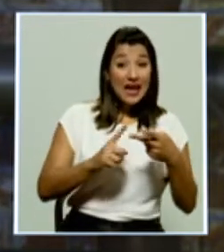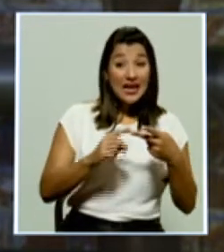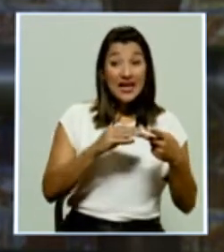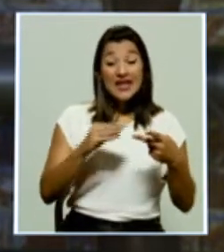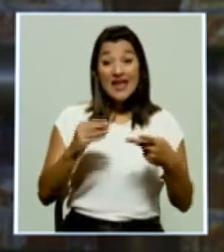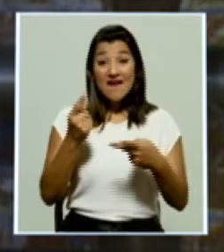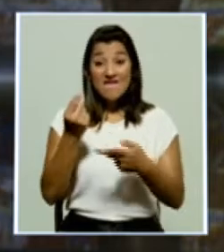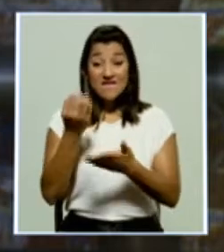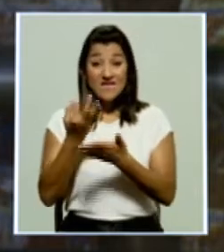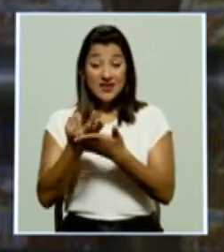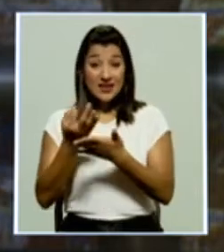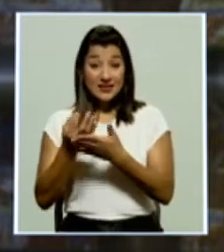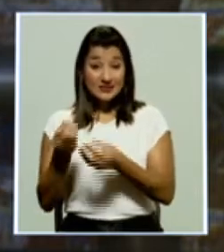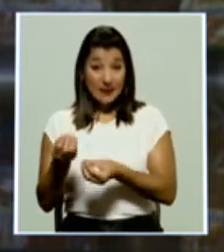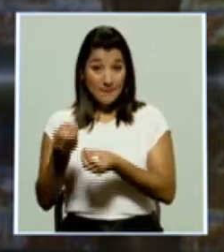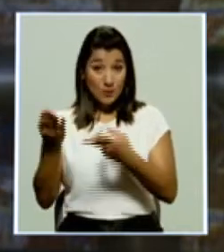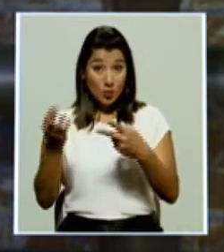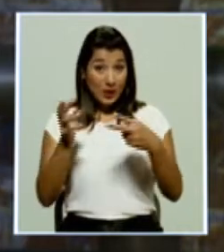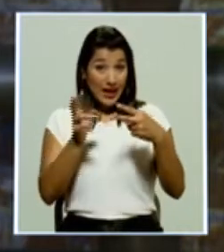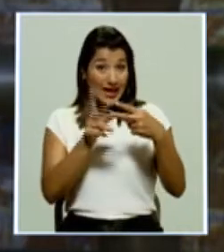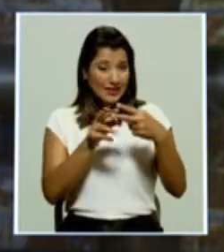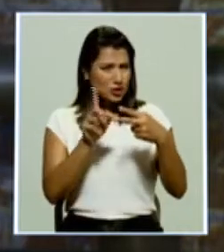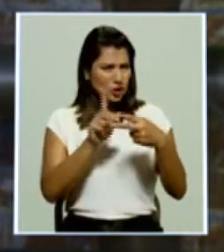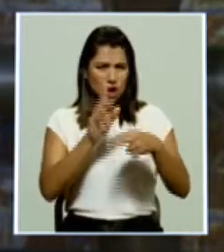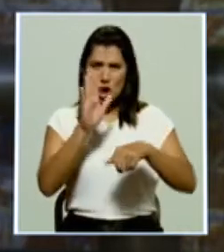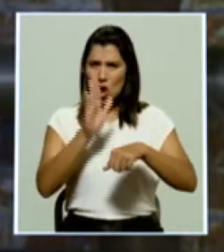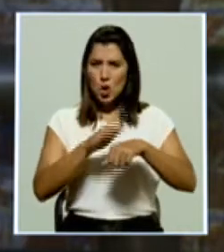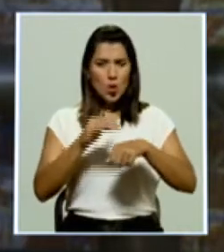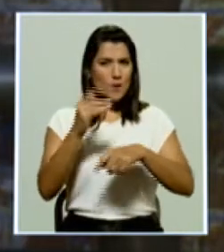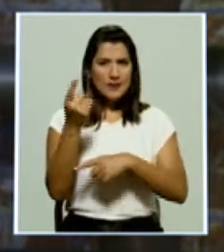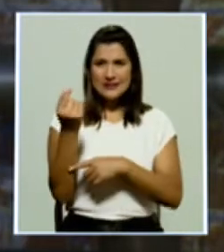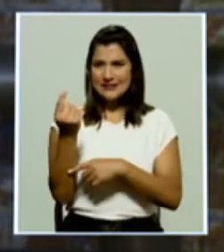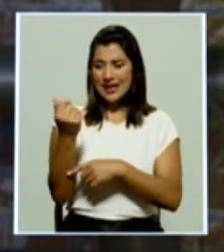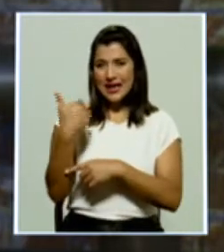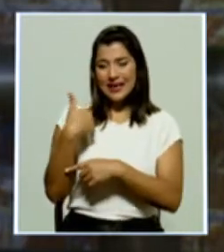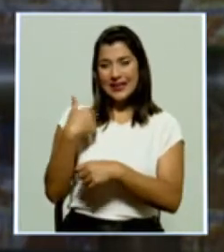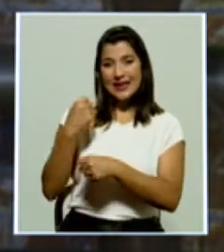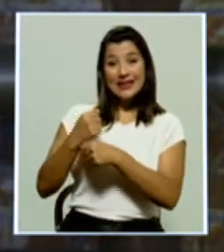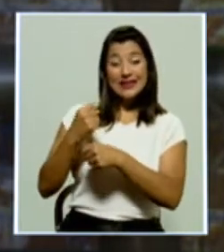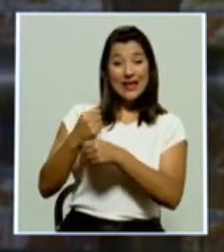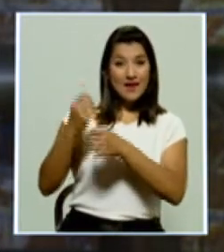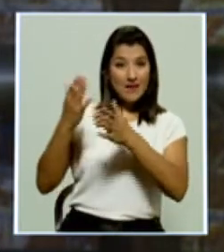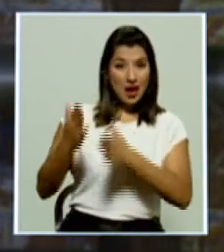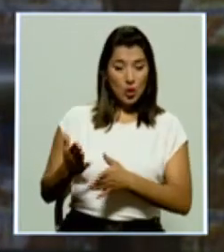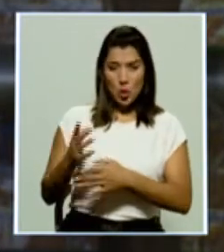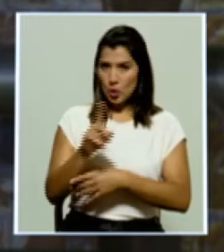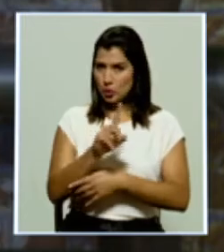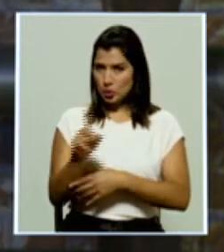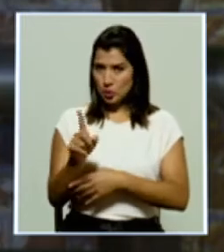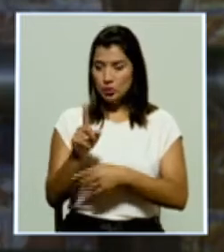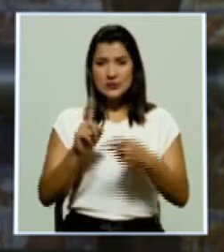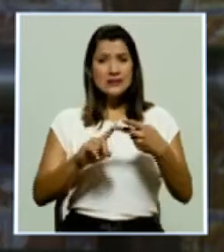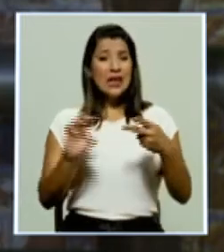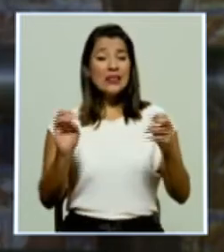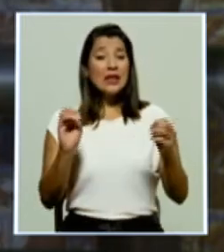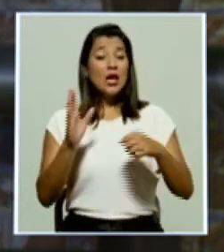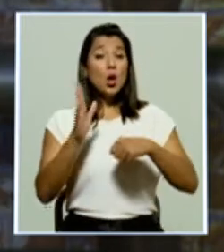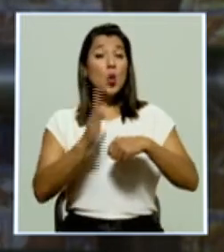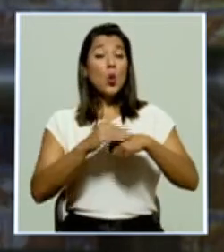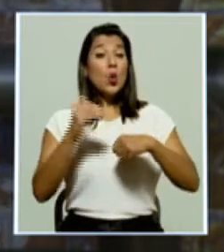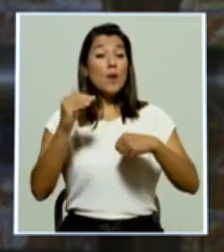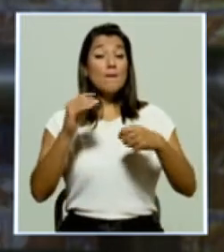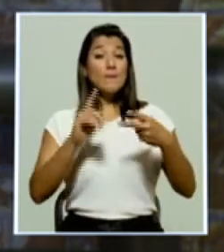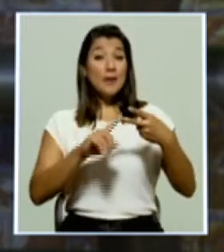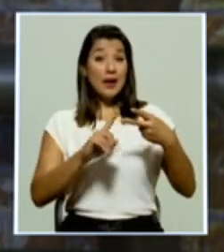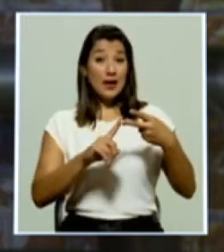públicas no es culpa de los salarios de la clase trabajadora ni de los sectores ni